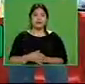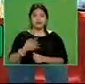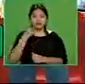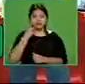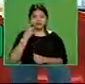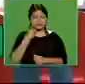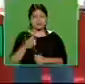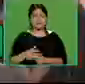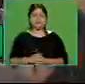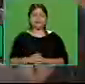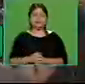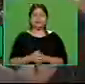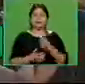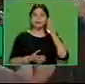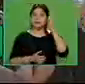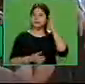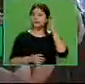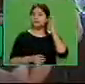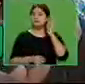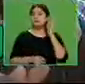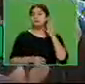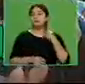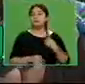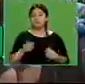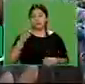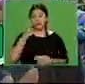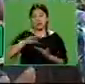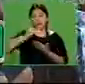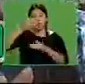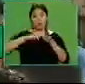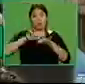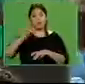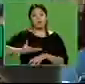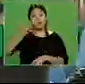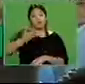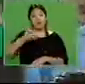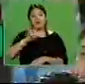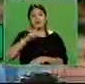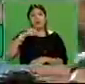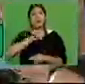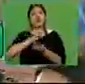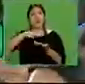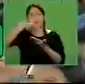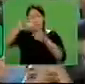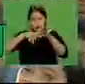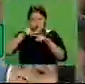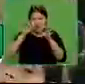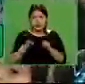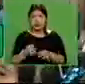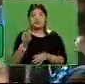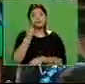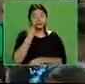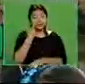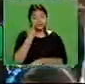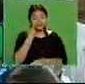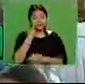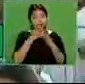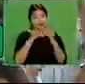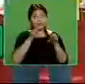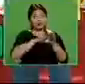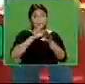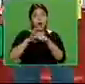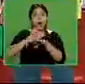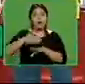algo. Esta computadora, además, lo importante no es la computadora como tal, oiga, muchachos, porque